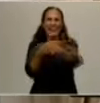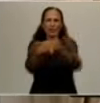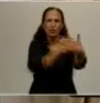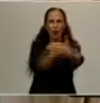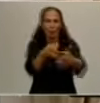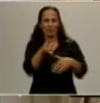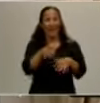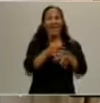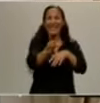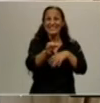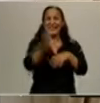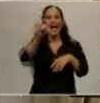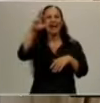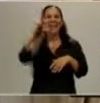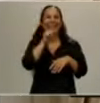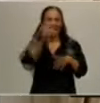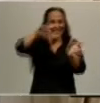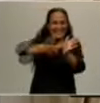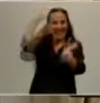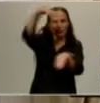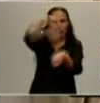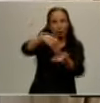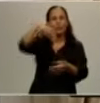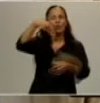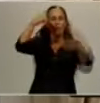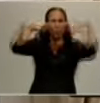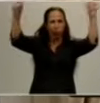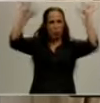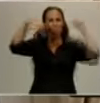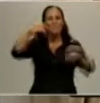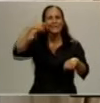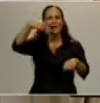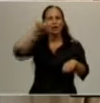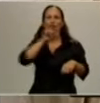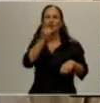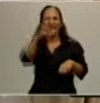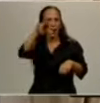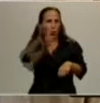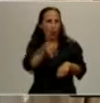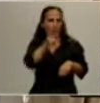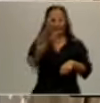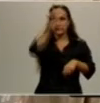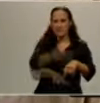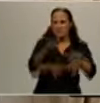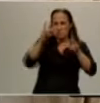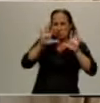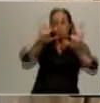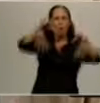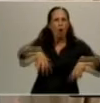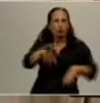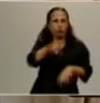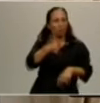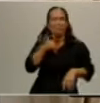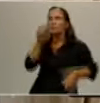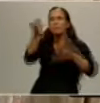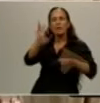un laberinto donde había un monstruo, el Minotauro, que reclamaba todos los años que se le entregaran 7 jóvenes